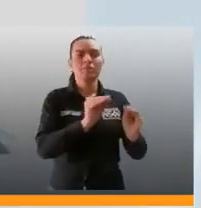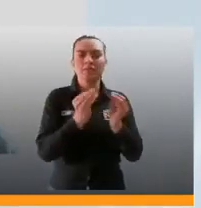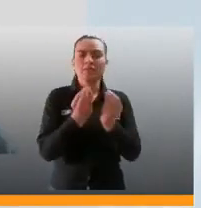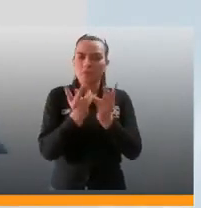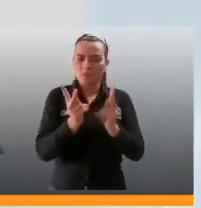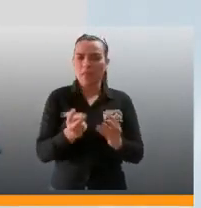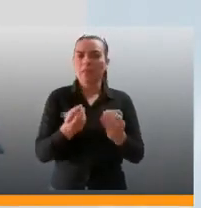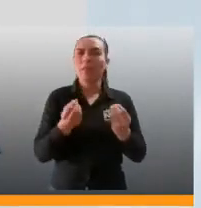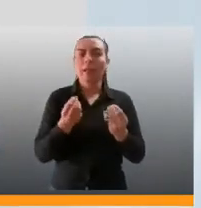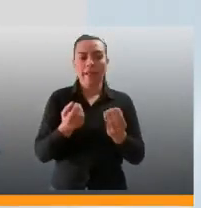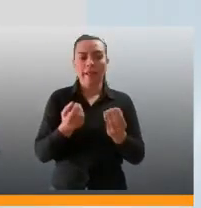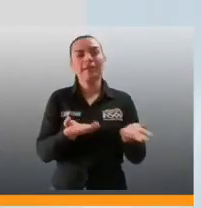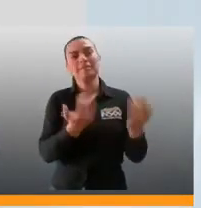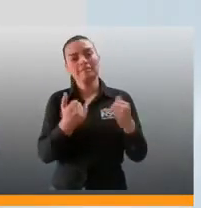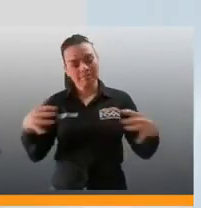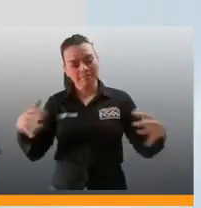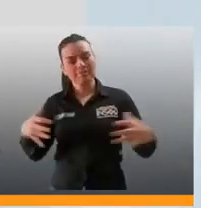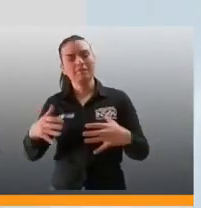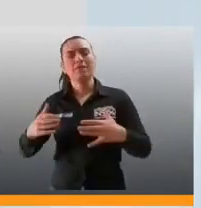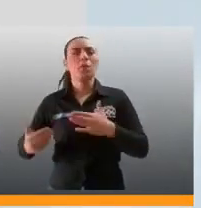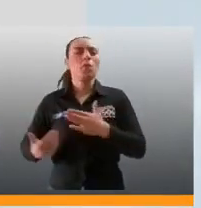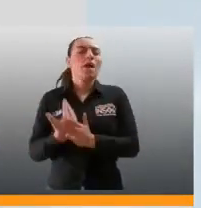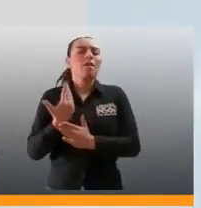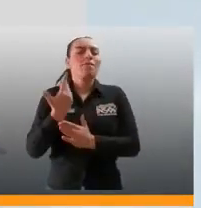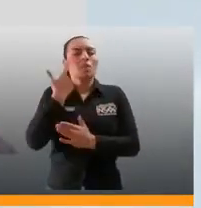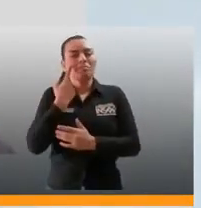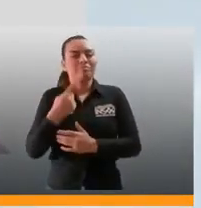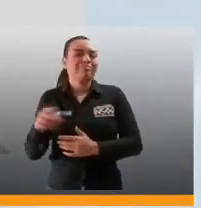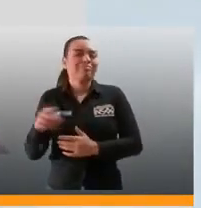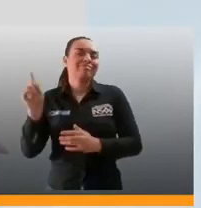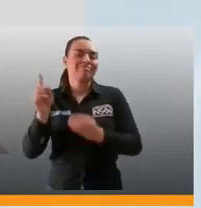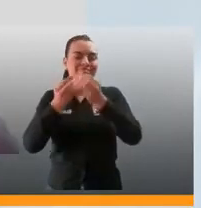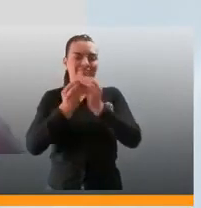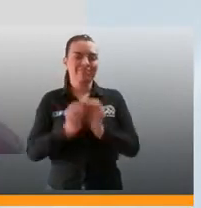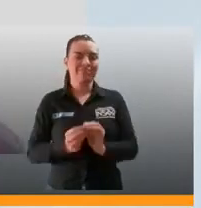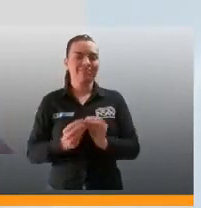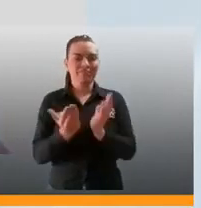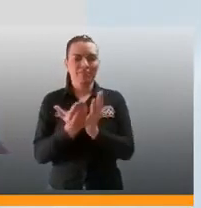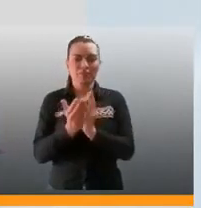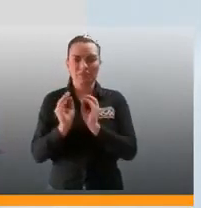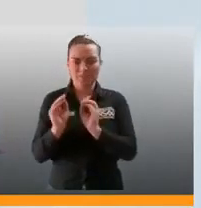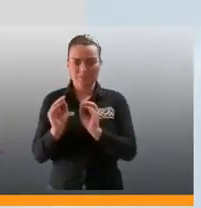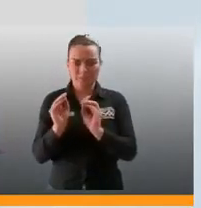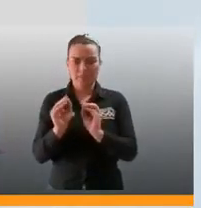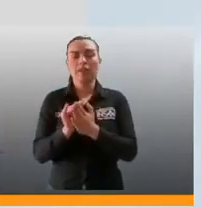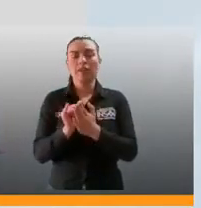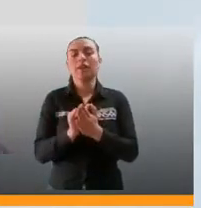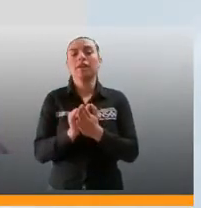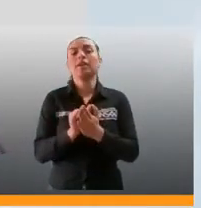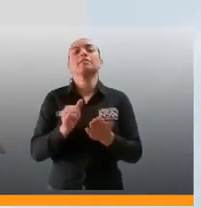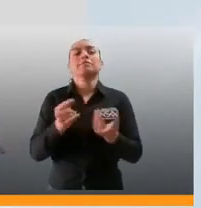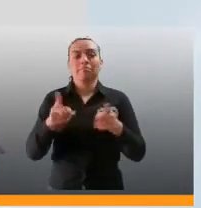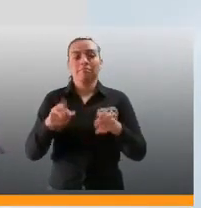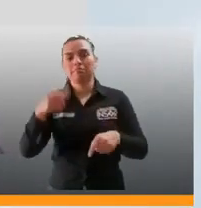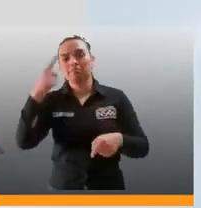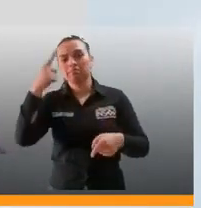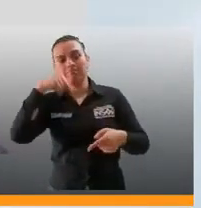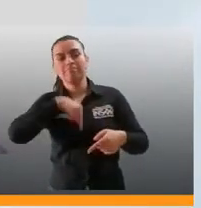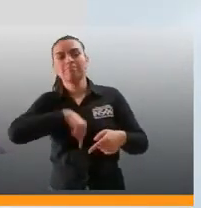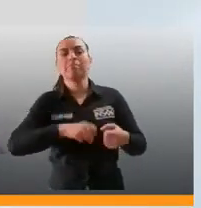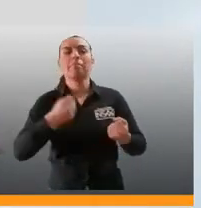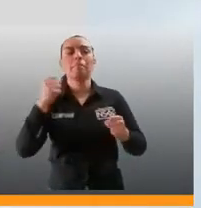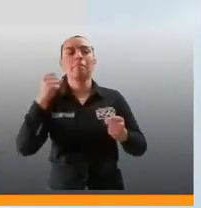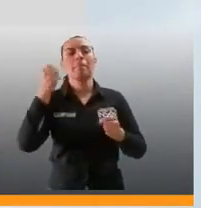esta nueva modalidad de estudio, también nos preocupamos por lo que estaba pasando en sus hogares, ¿cierto? Porque pues todo lo